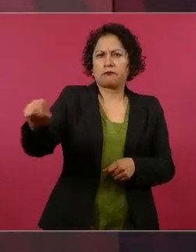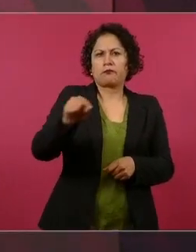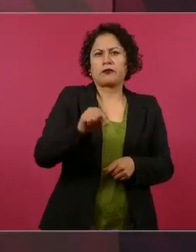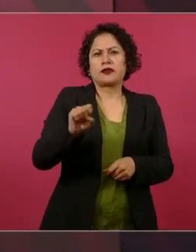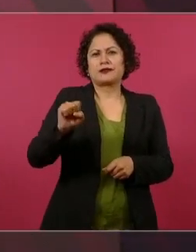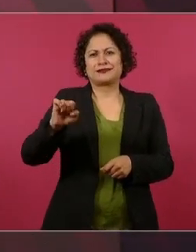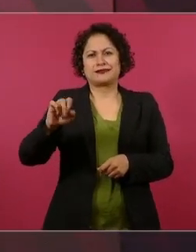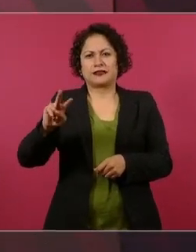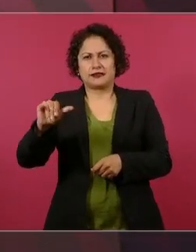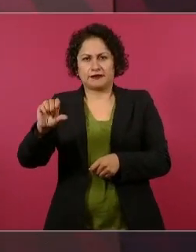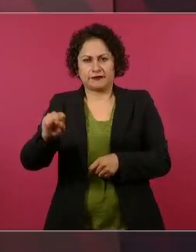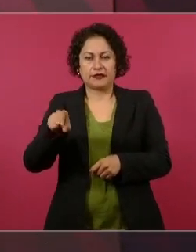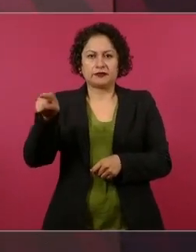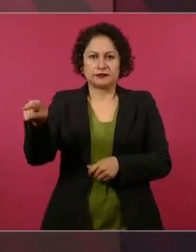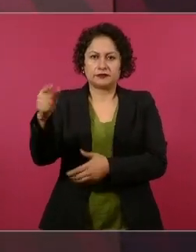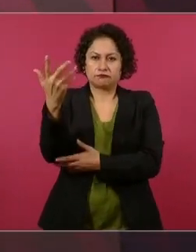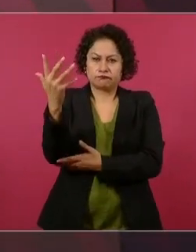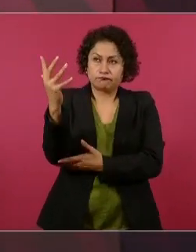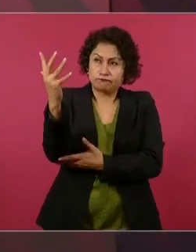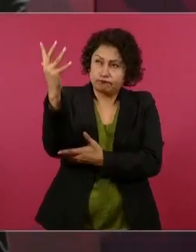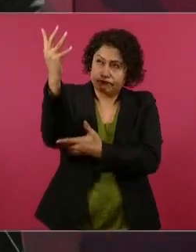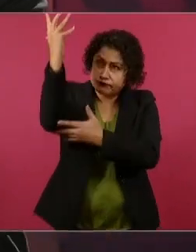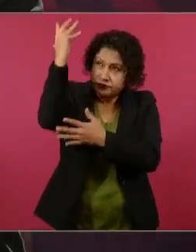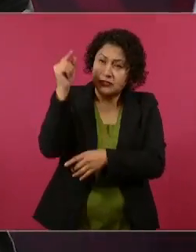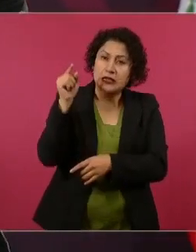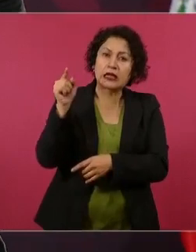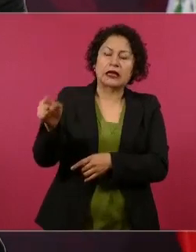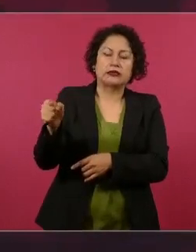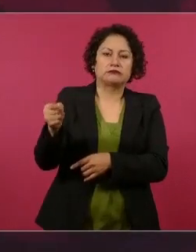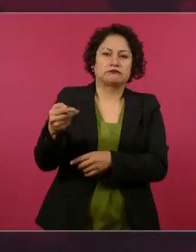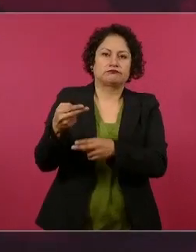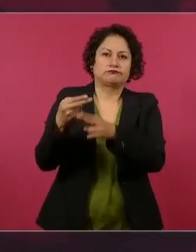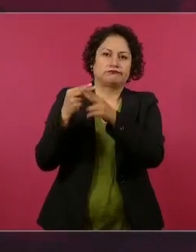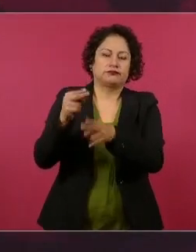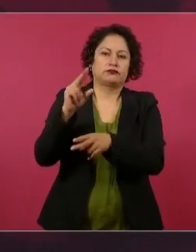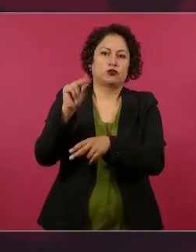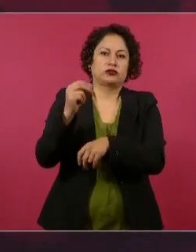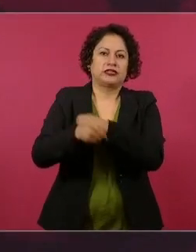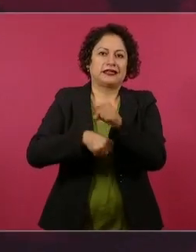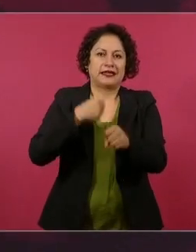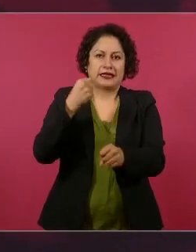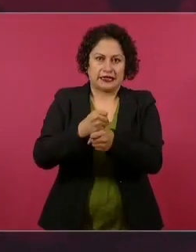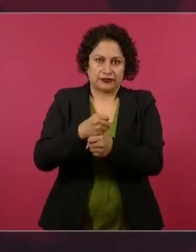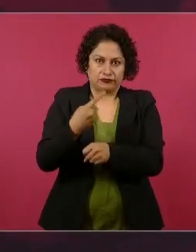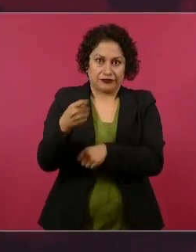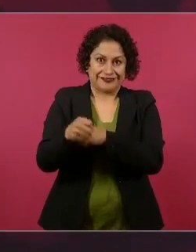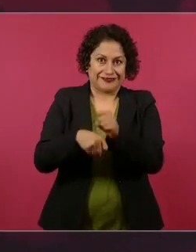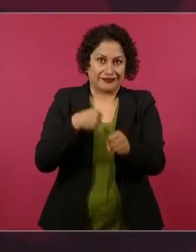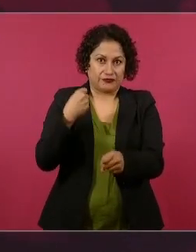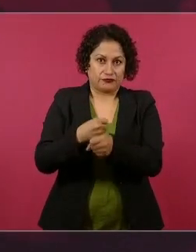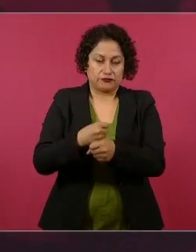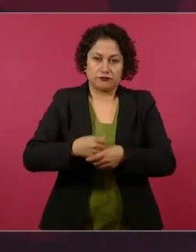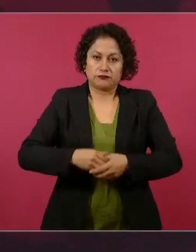esa es la más grande, una de 80, 100 años, yo tengo las que he sembrado,